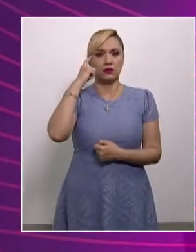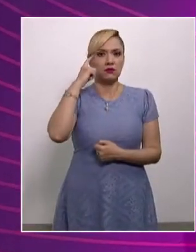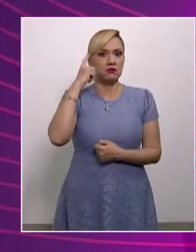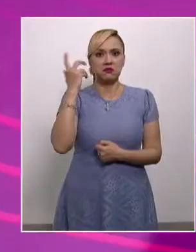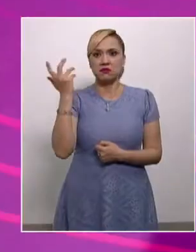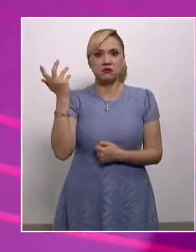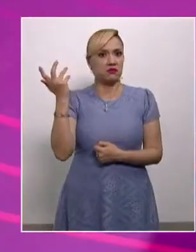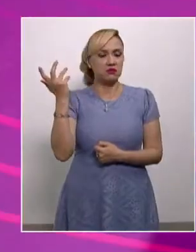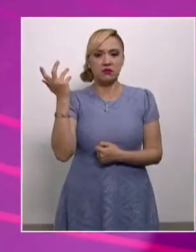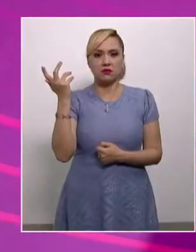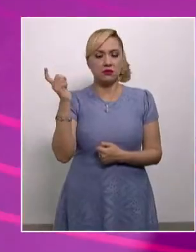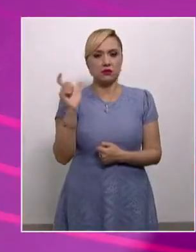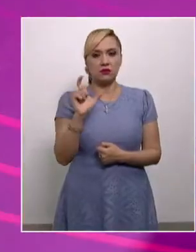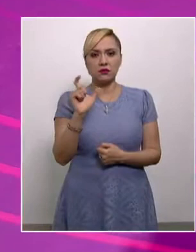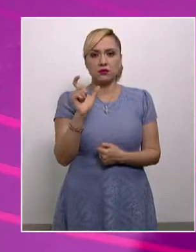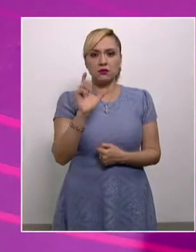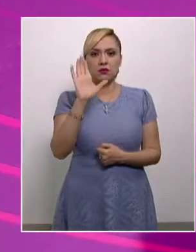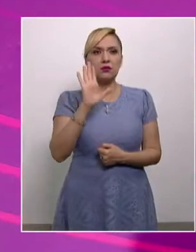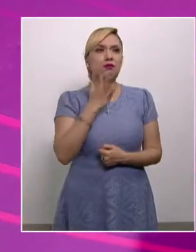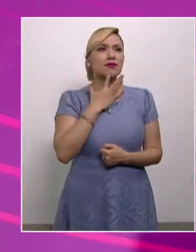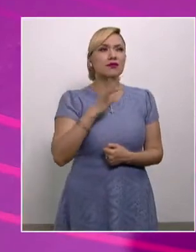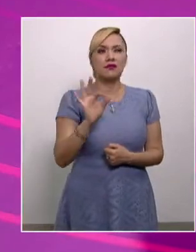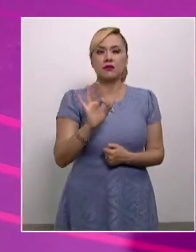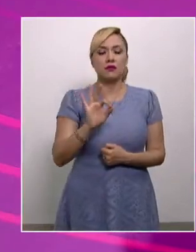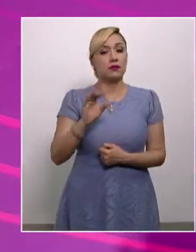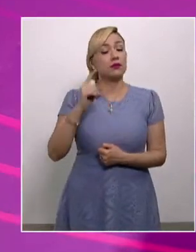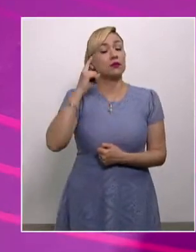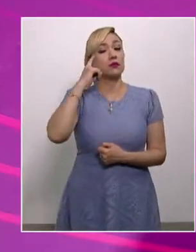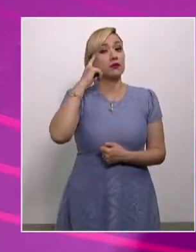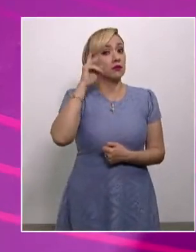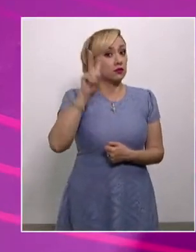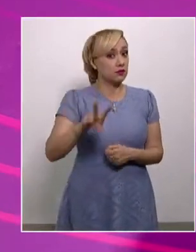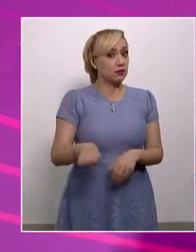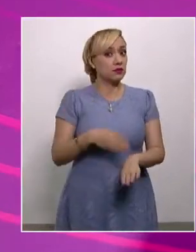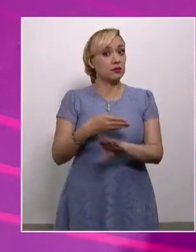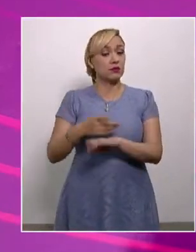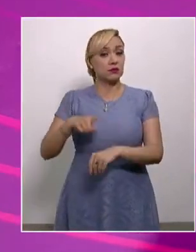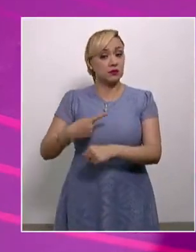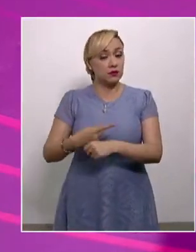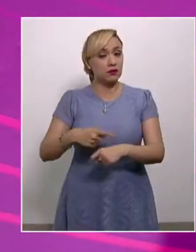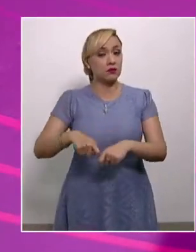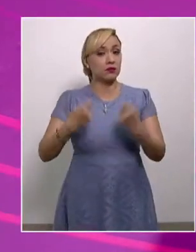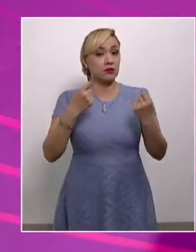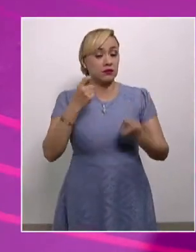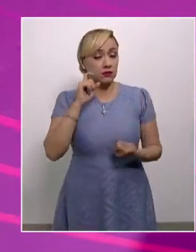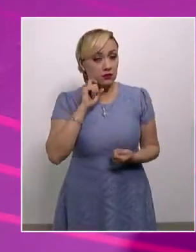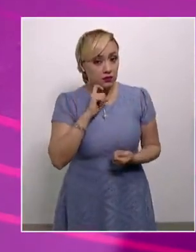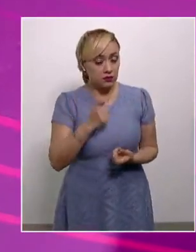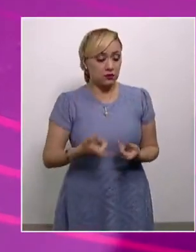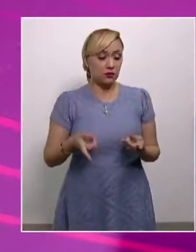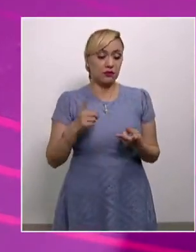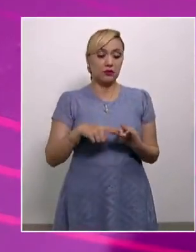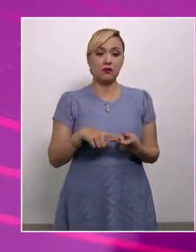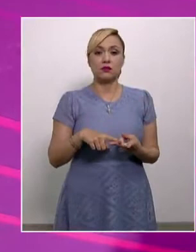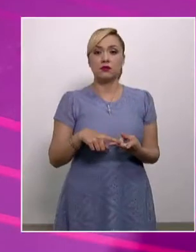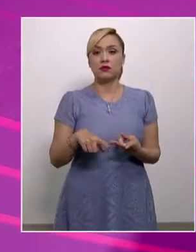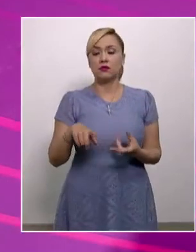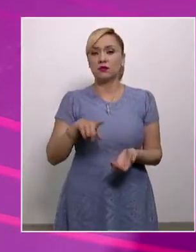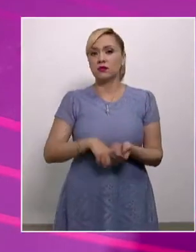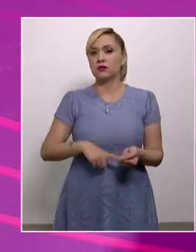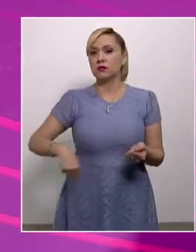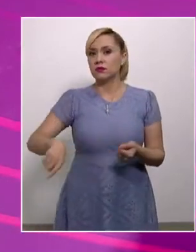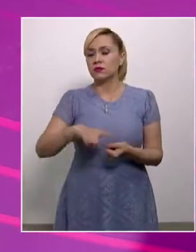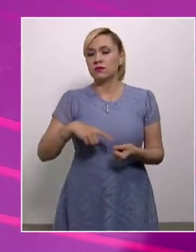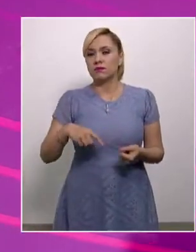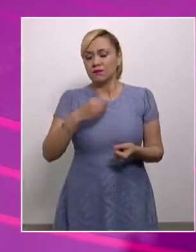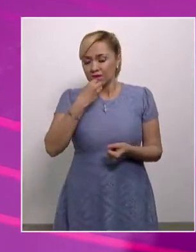pareciera superfluo, no son tan conscientes de que han sido víctimas de violencia sexual, no son tan conscientes a veces que como mecanismo de